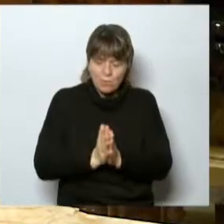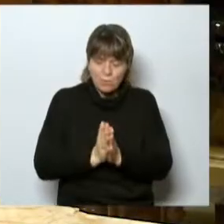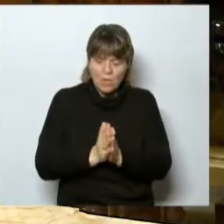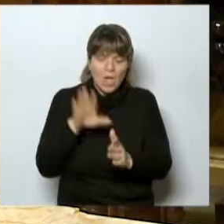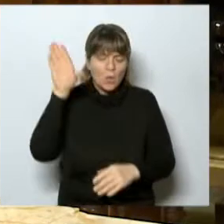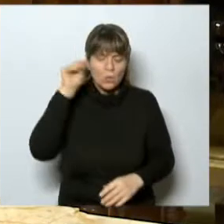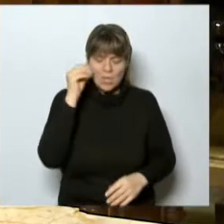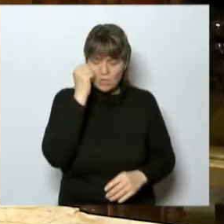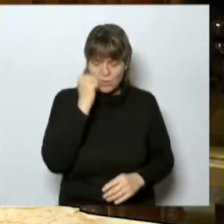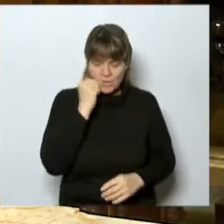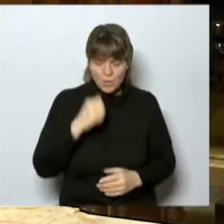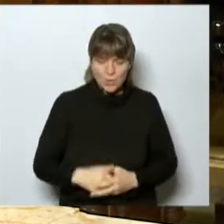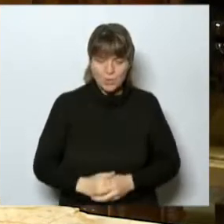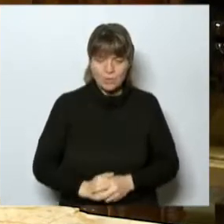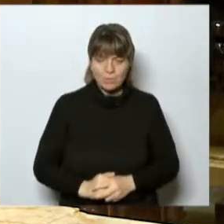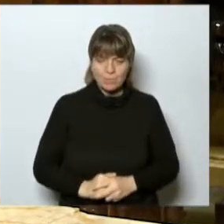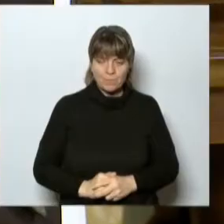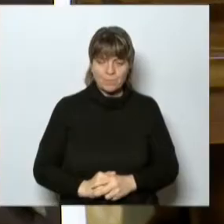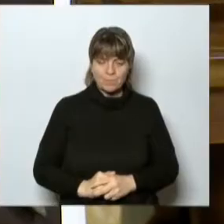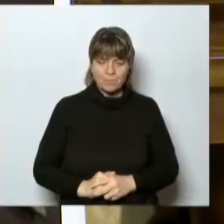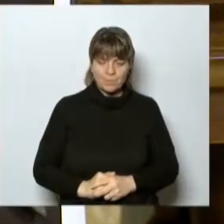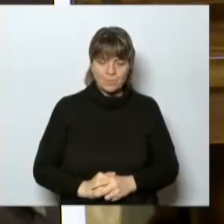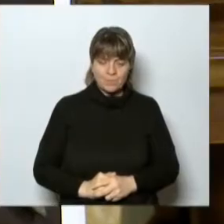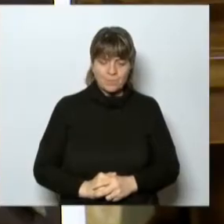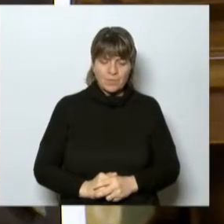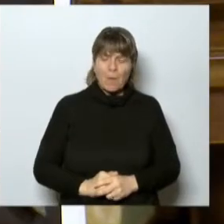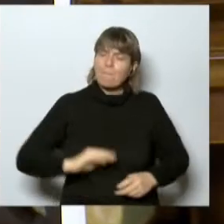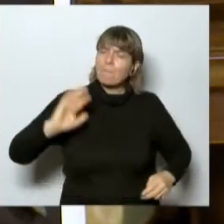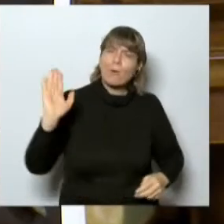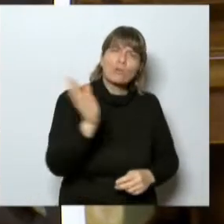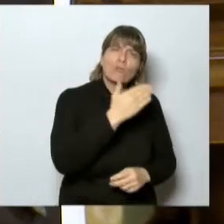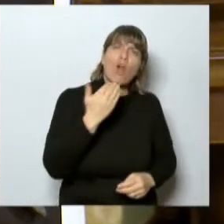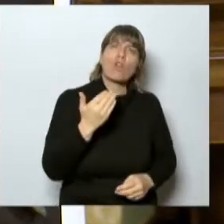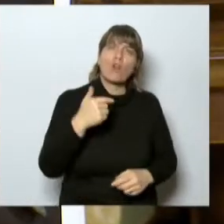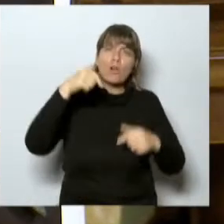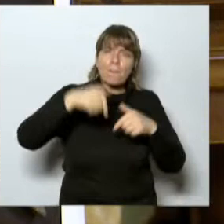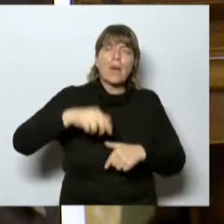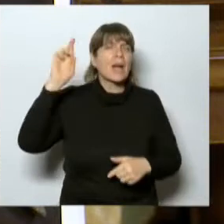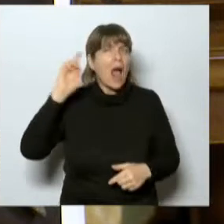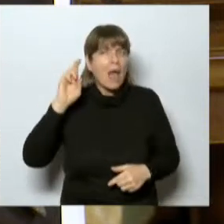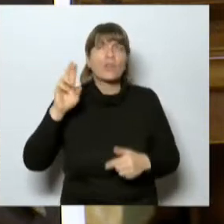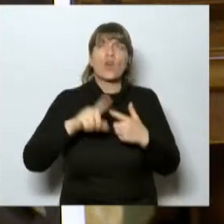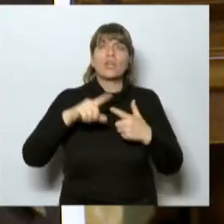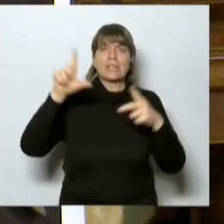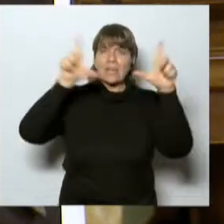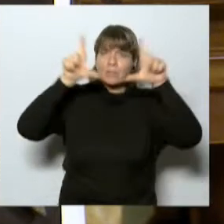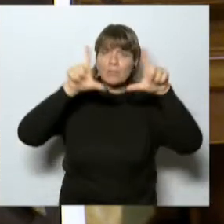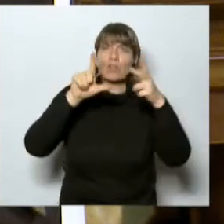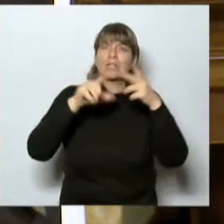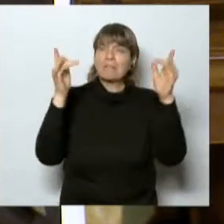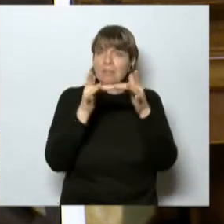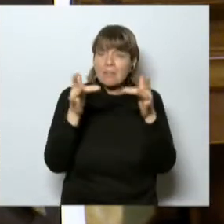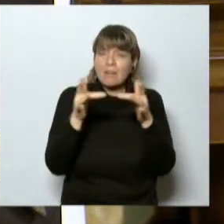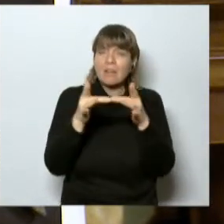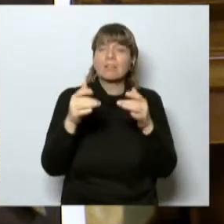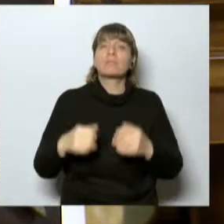Oremos. Escúchanos, Señor. Por todos los que por medio de la radio, la televisión y las